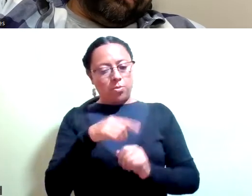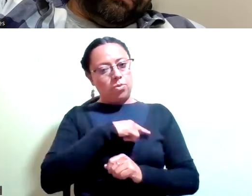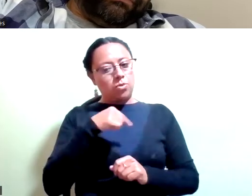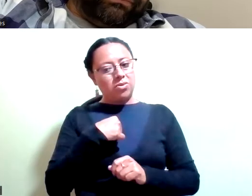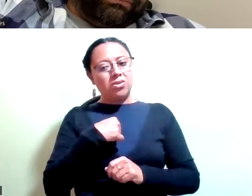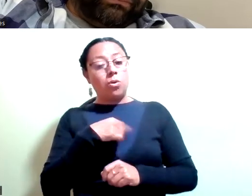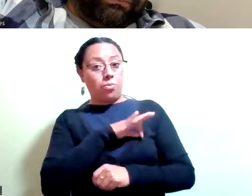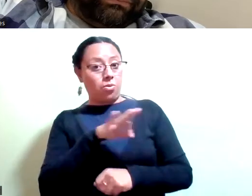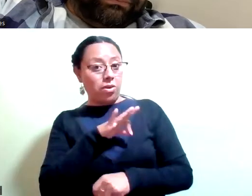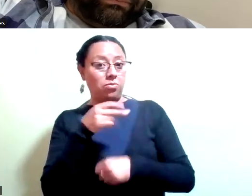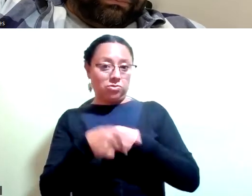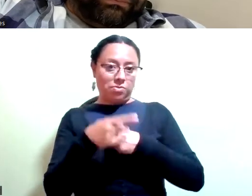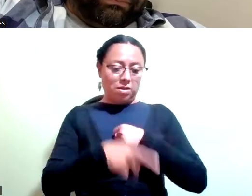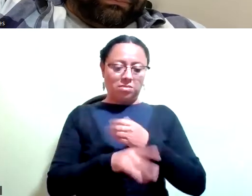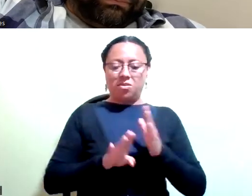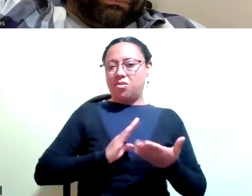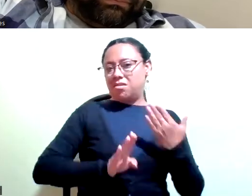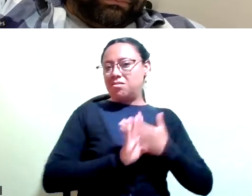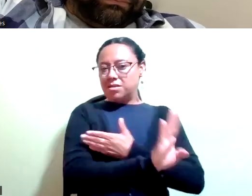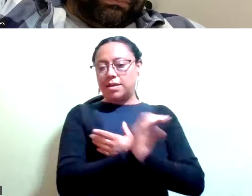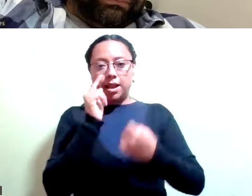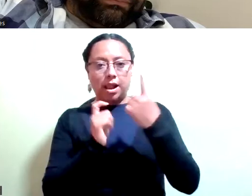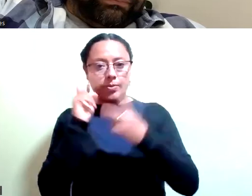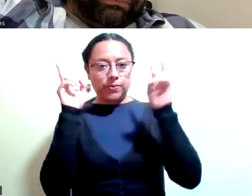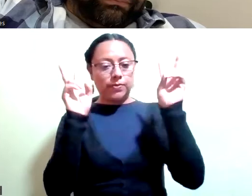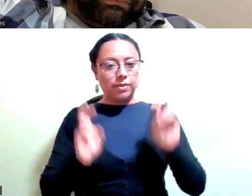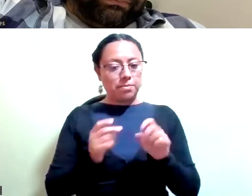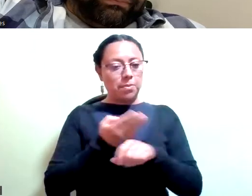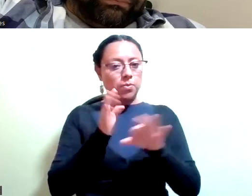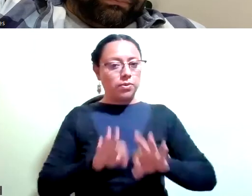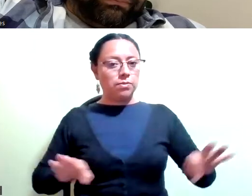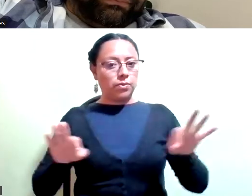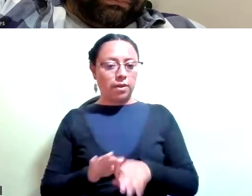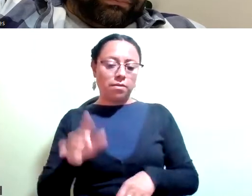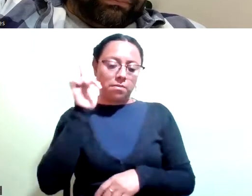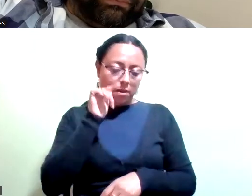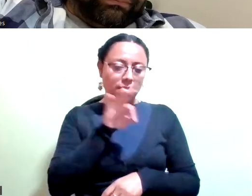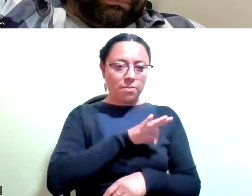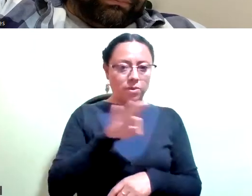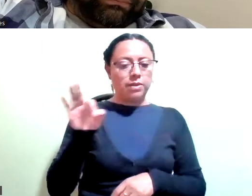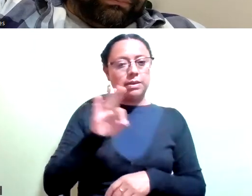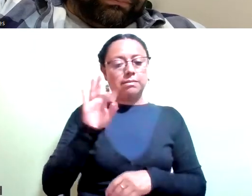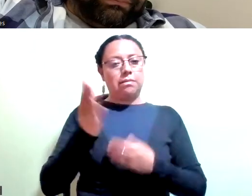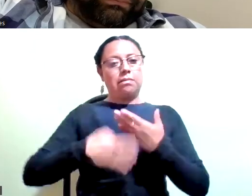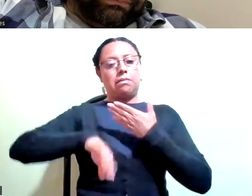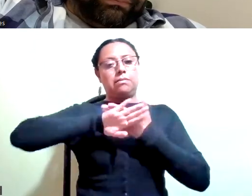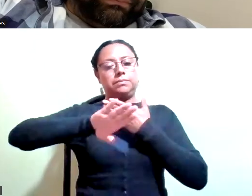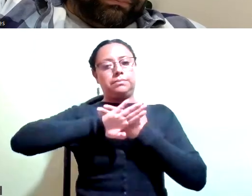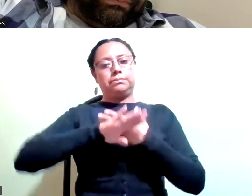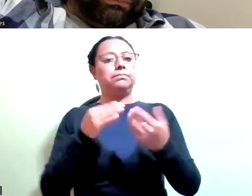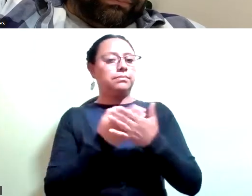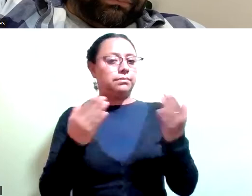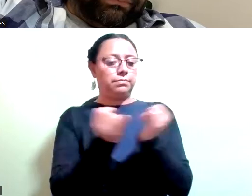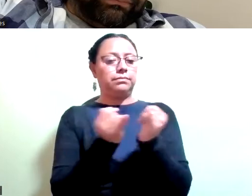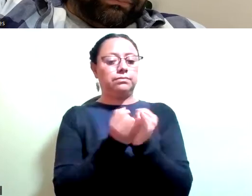algún aspecto pues fundamental que el día de mañana, bueno, pues pueda ser perjuicio de. Y lo mismo sucede con el